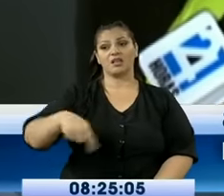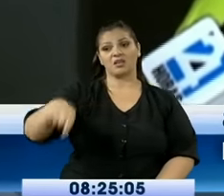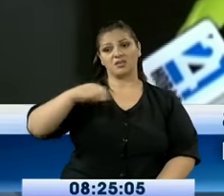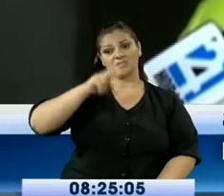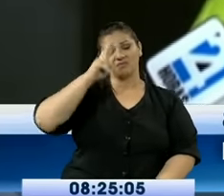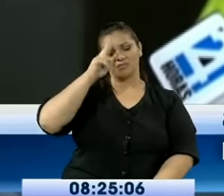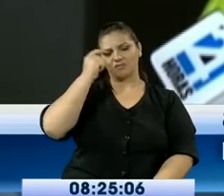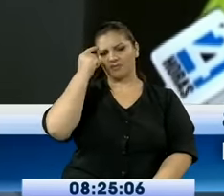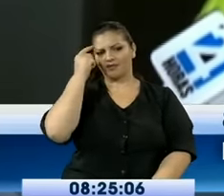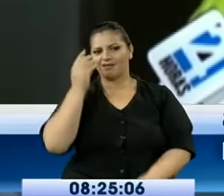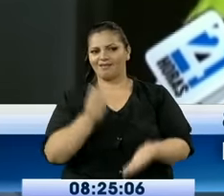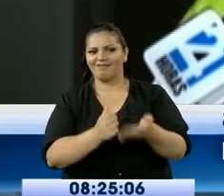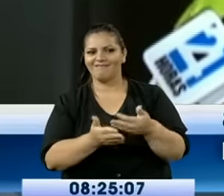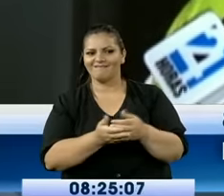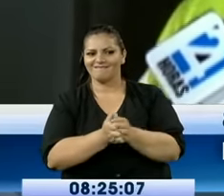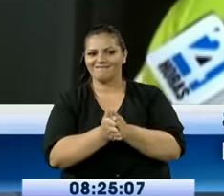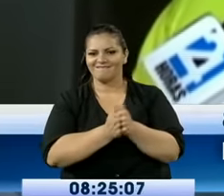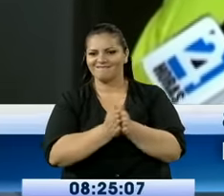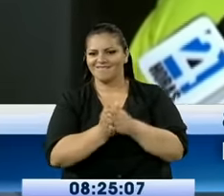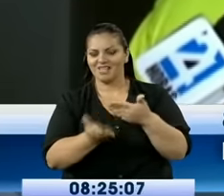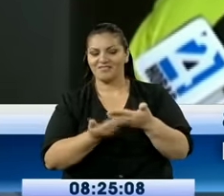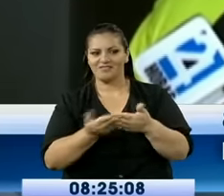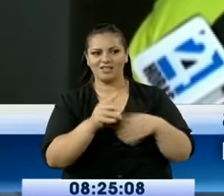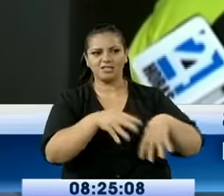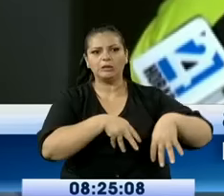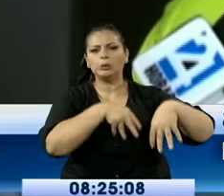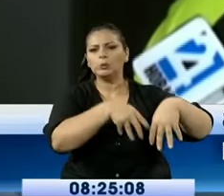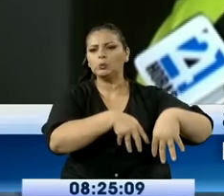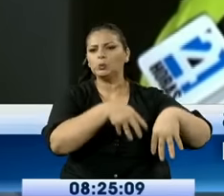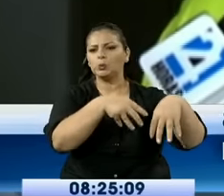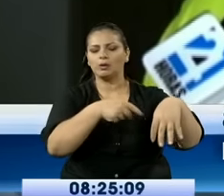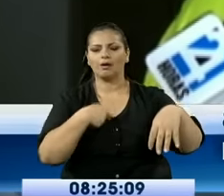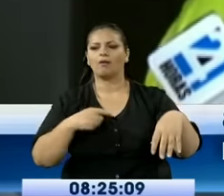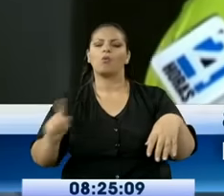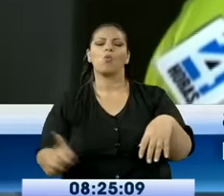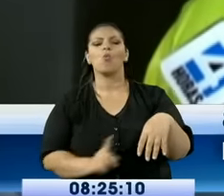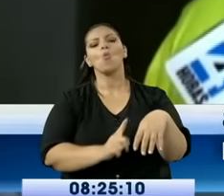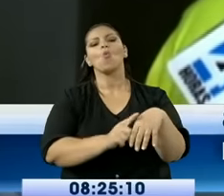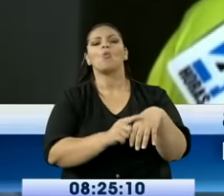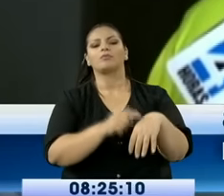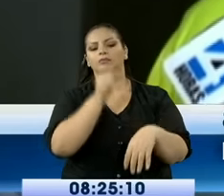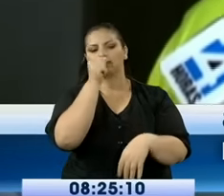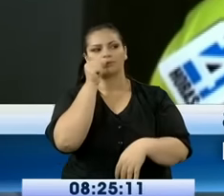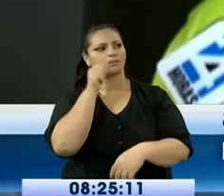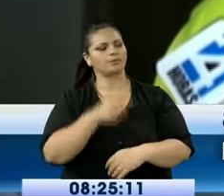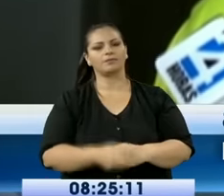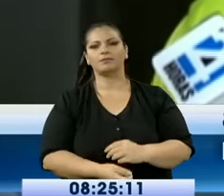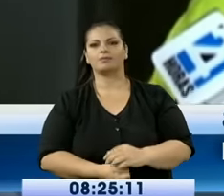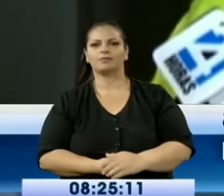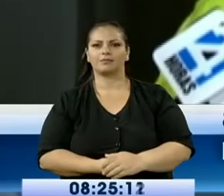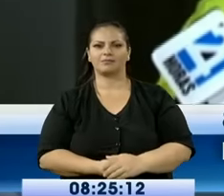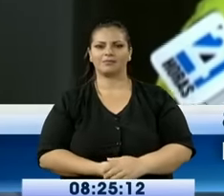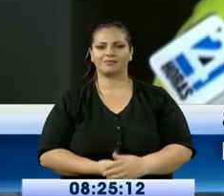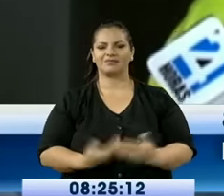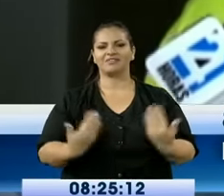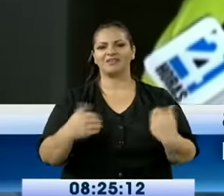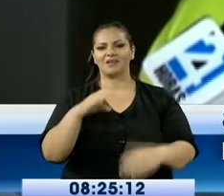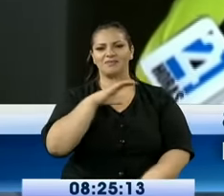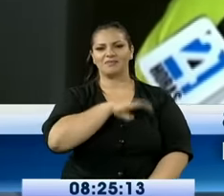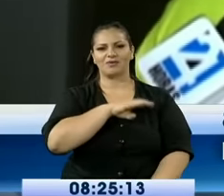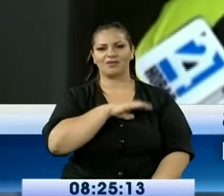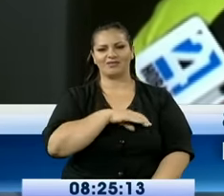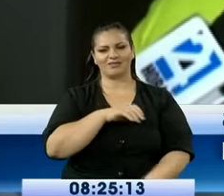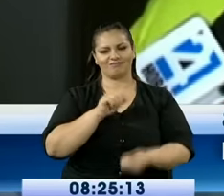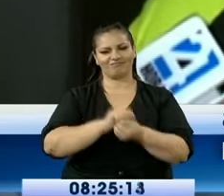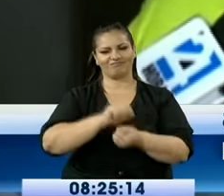sector iban a poder tener sus actividades libremente sin ningún tipo de control, pero se ha demostrado que la unidad contra el tráfico de consumo interno realiza este